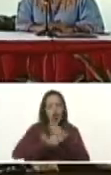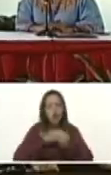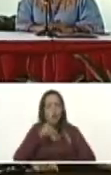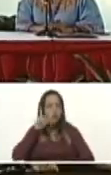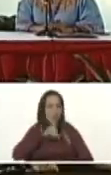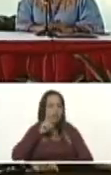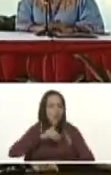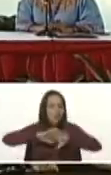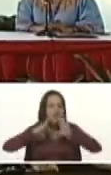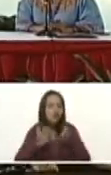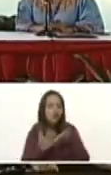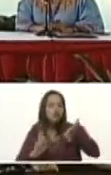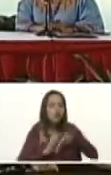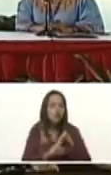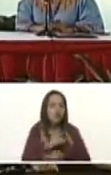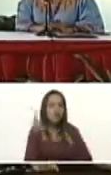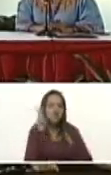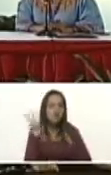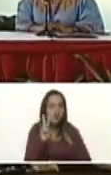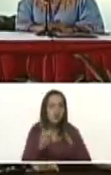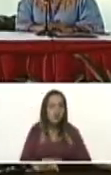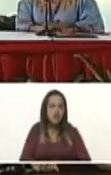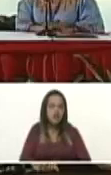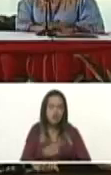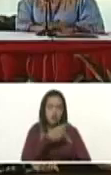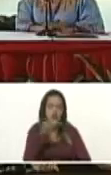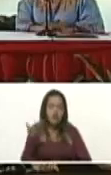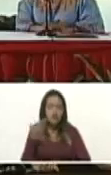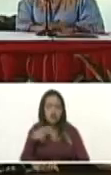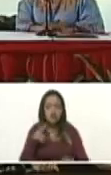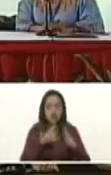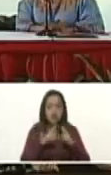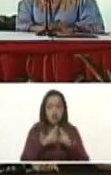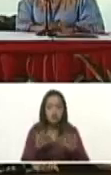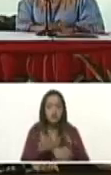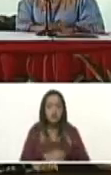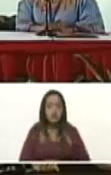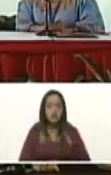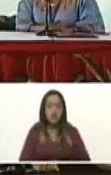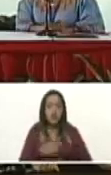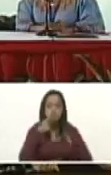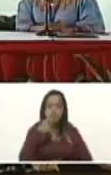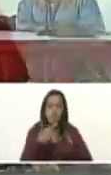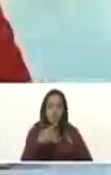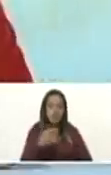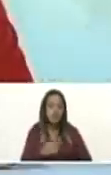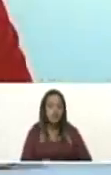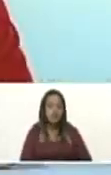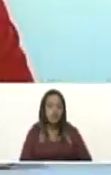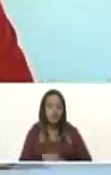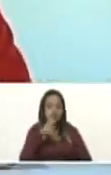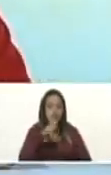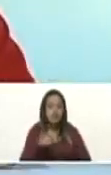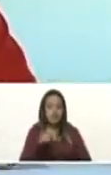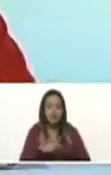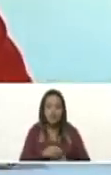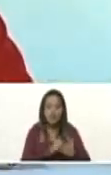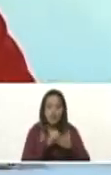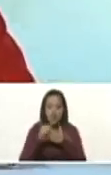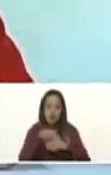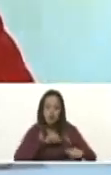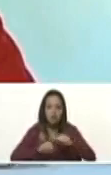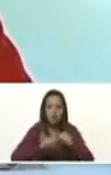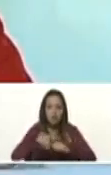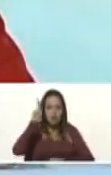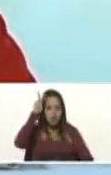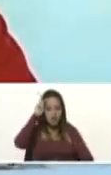mundo sobre Venezuela. Ustedes lo han comprobado. Y como dice nuestra compañera líder de los movimientos indígenas,